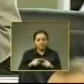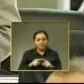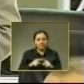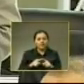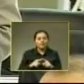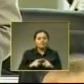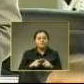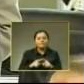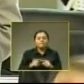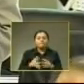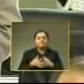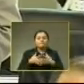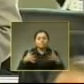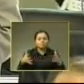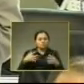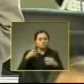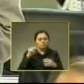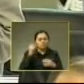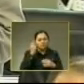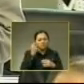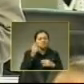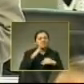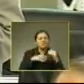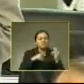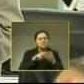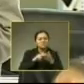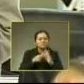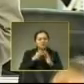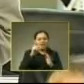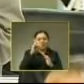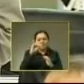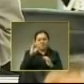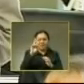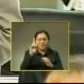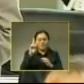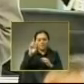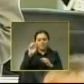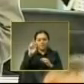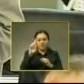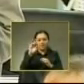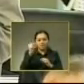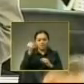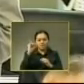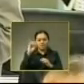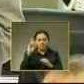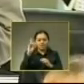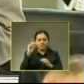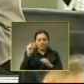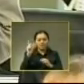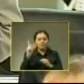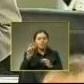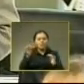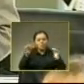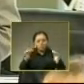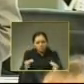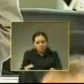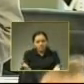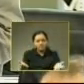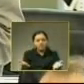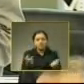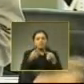Muchos todavía no entienden qué es la diversidad, y justamente es la lengua, justamente es la